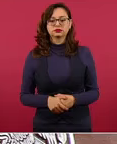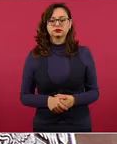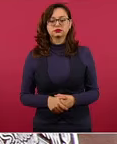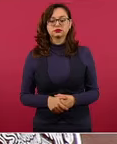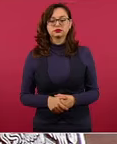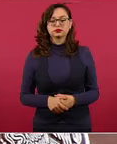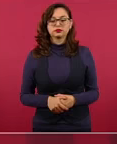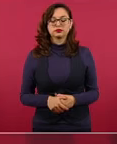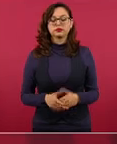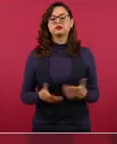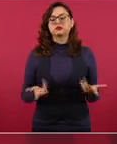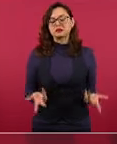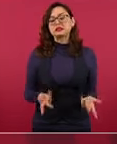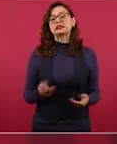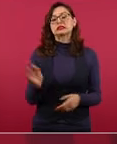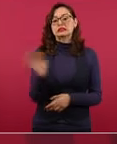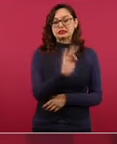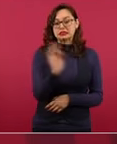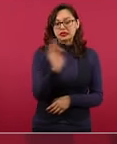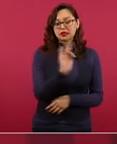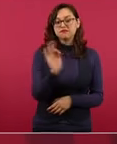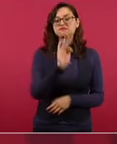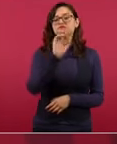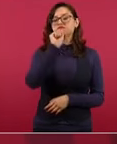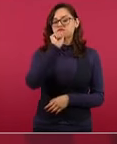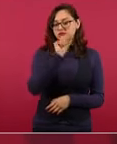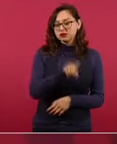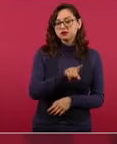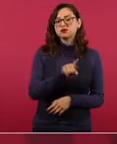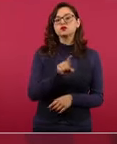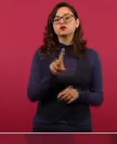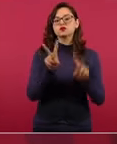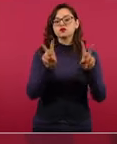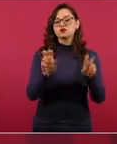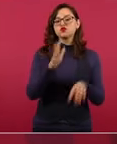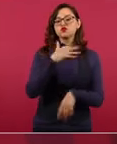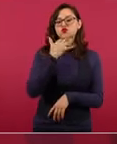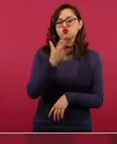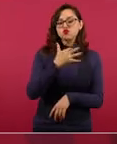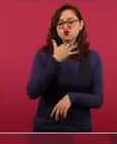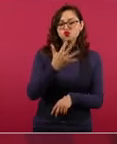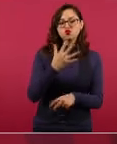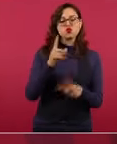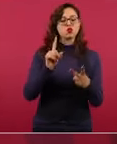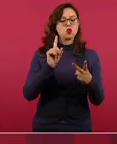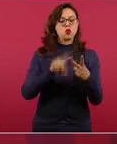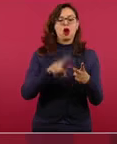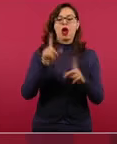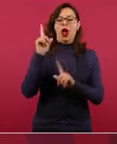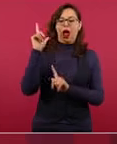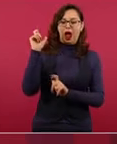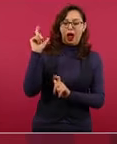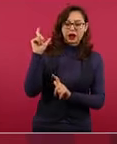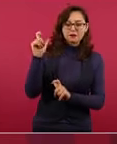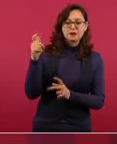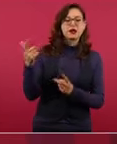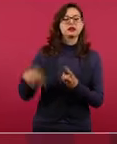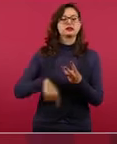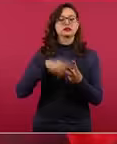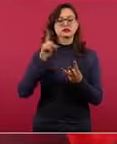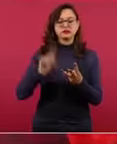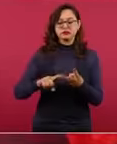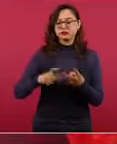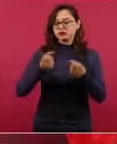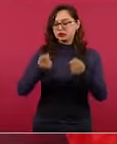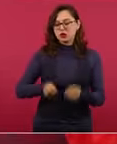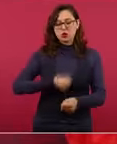el combate a la corrupción las armas de seguridad es